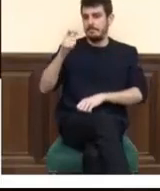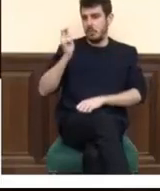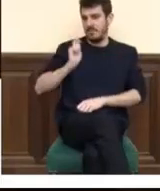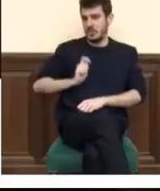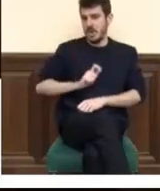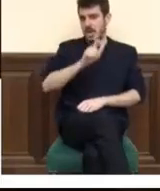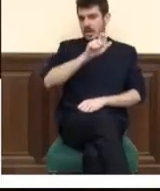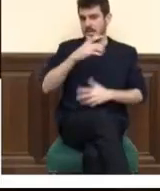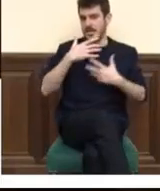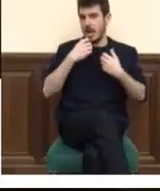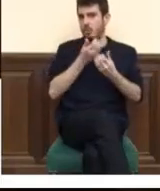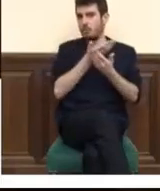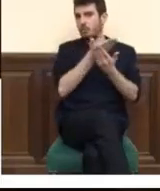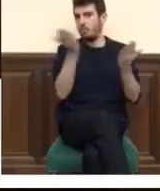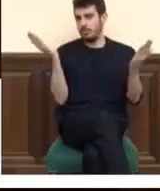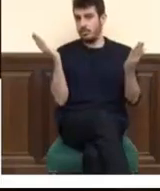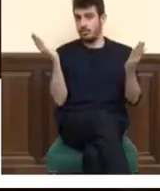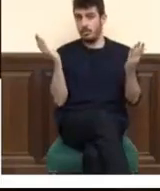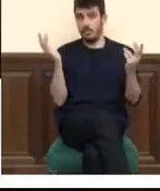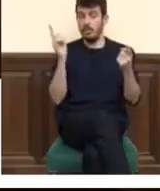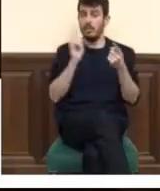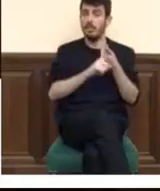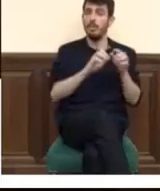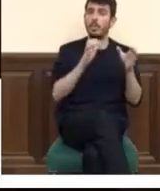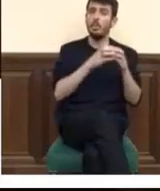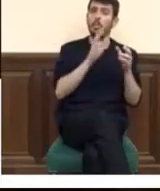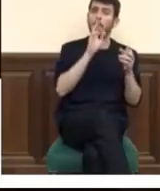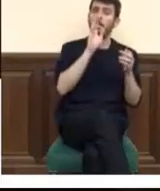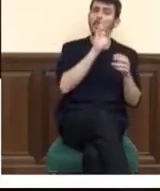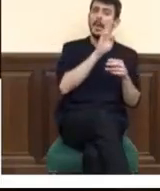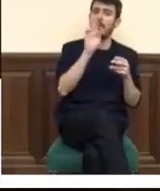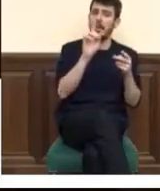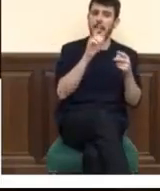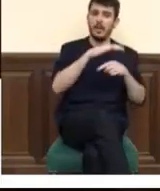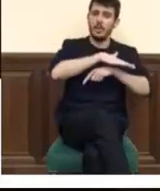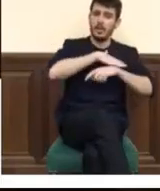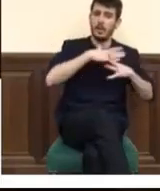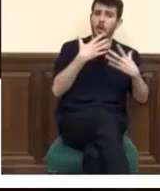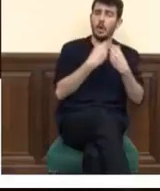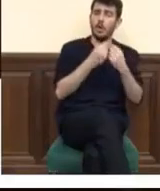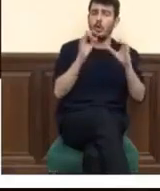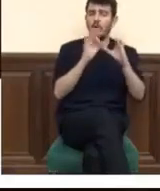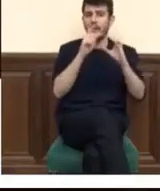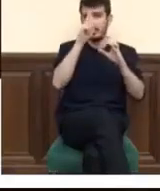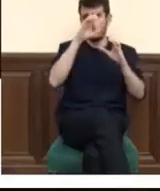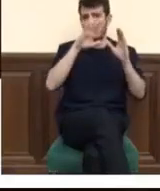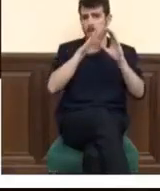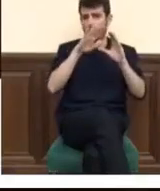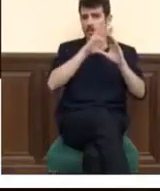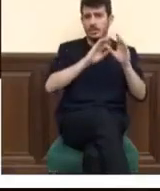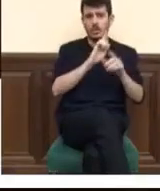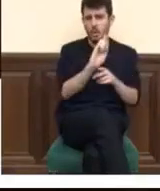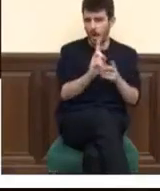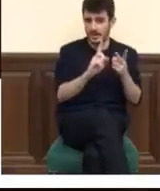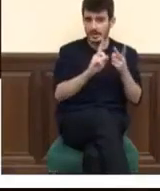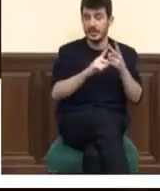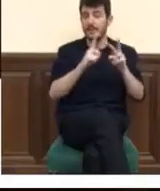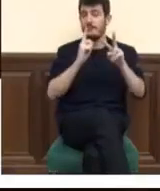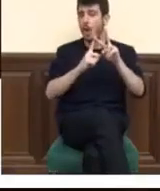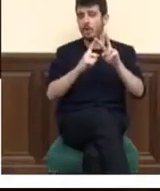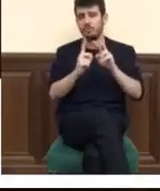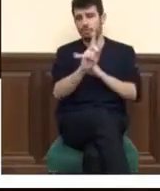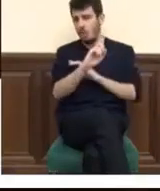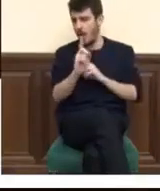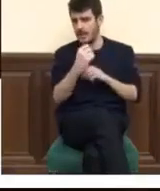salud. Ni es el Partido Popular, que gobierna con Ciudadanos en la Comunidad de Madrid, ni Vox, que